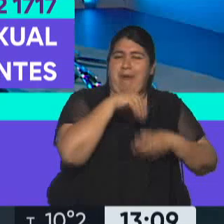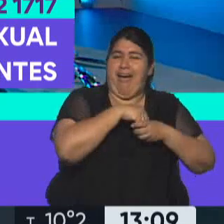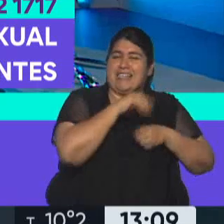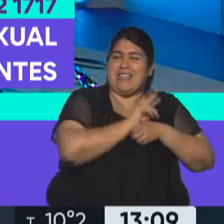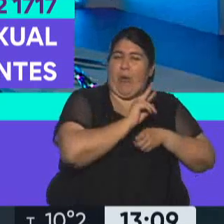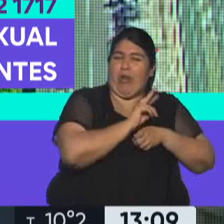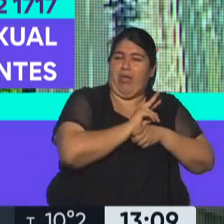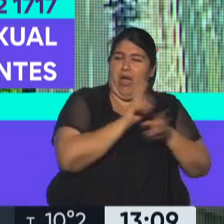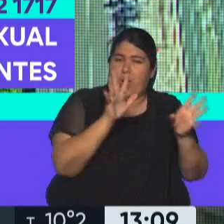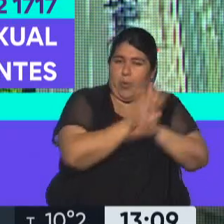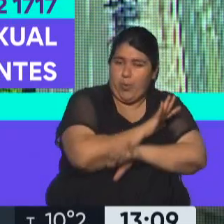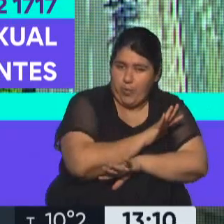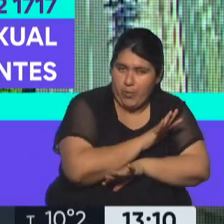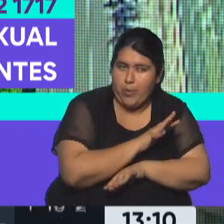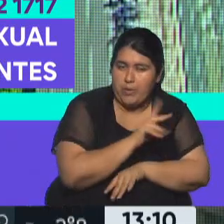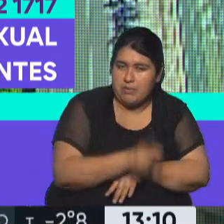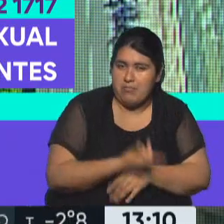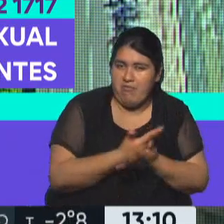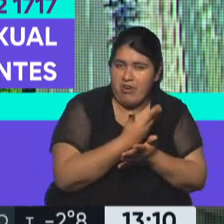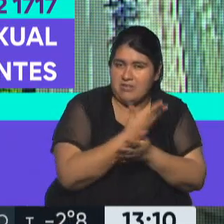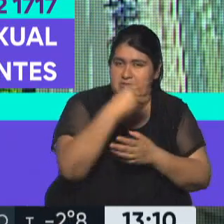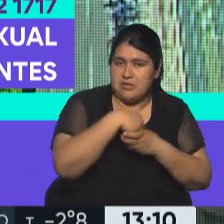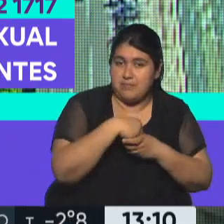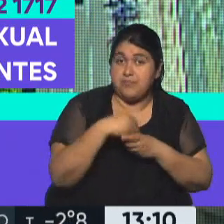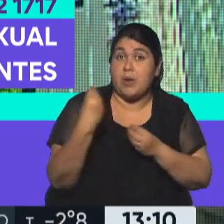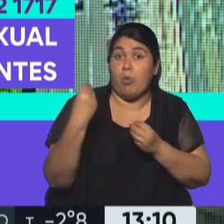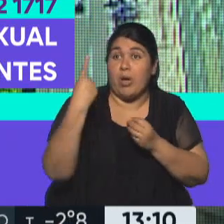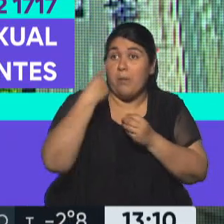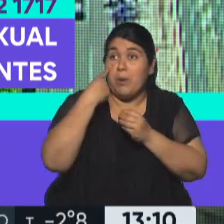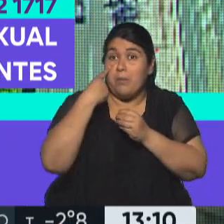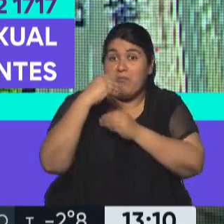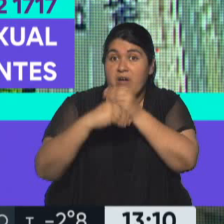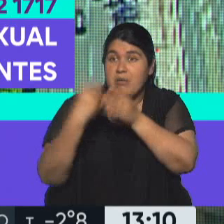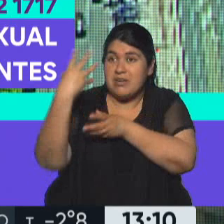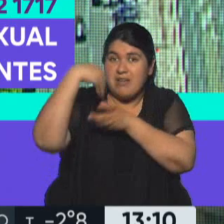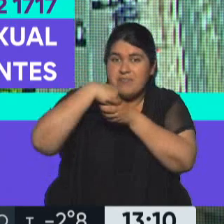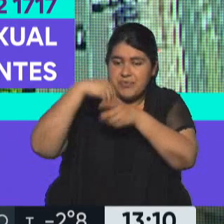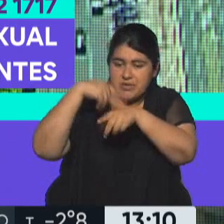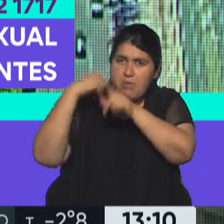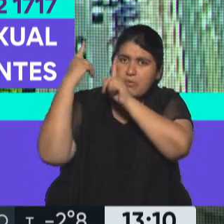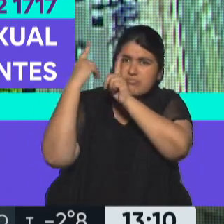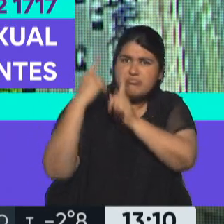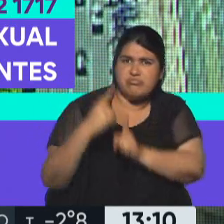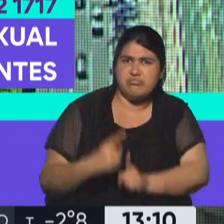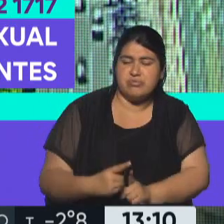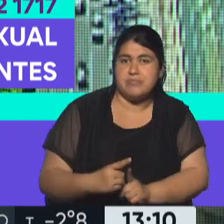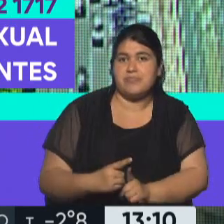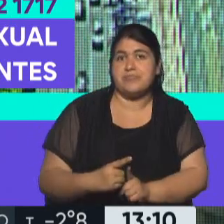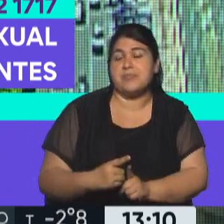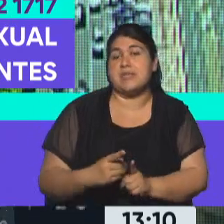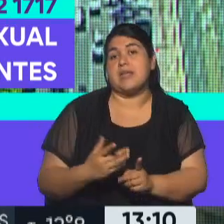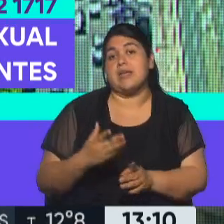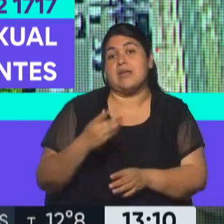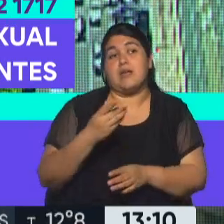Esto pasó porque la convivencia con el agresor ahora fue ininterrumpida. Y también porque